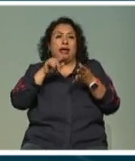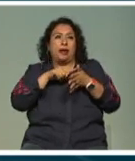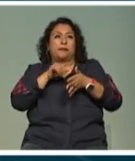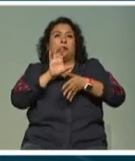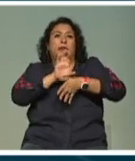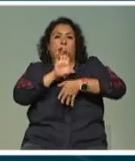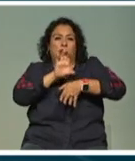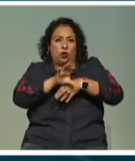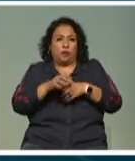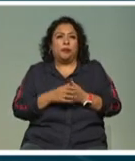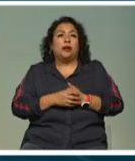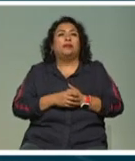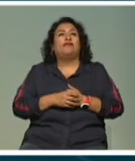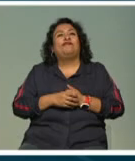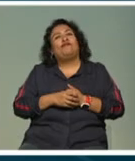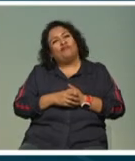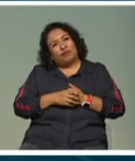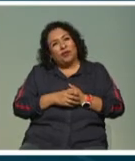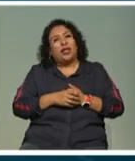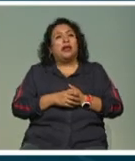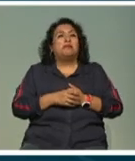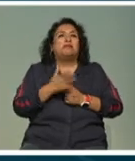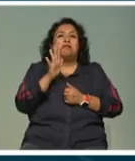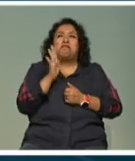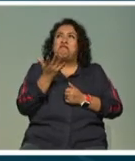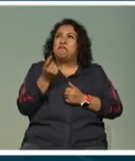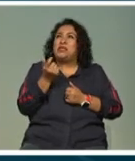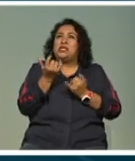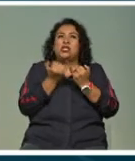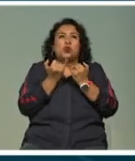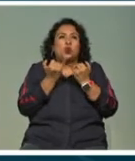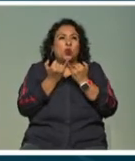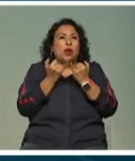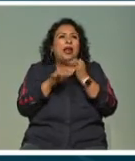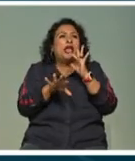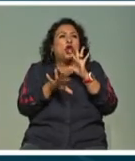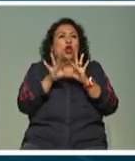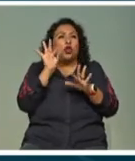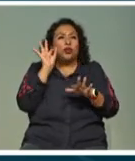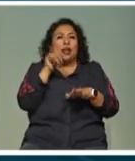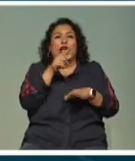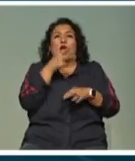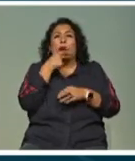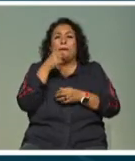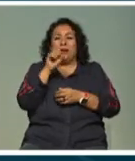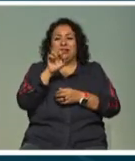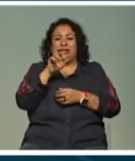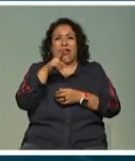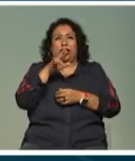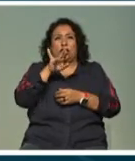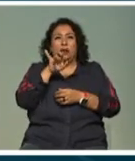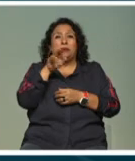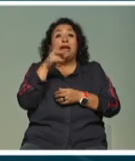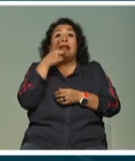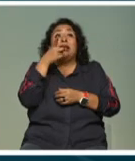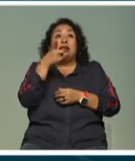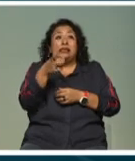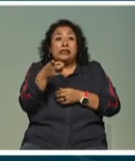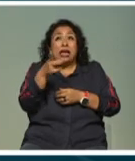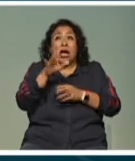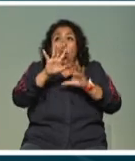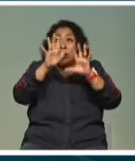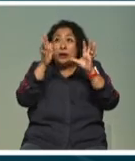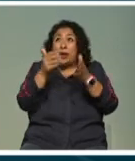Colombia. Es como tratar de encontrar lo que decía Sergio Jiménez, el universo como